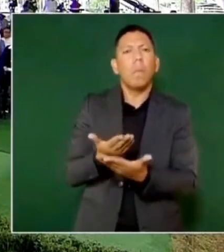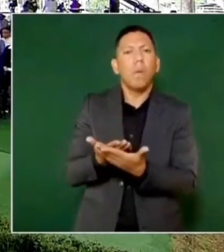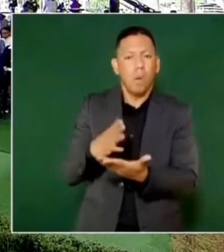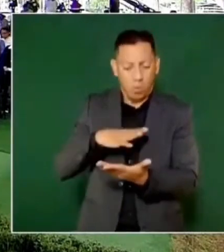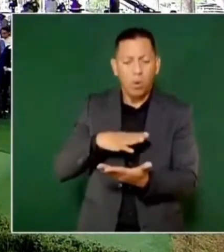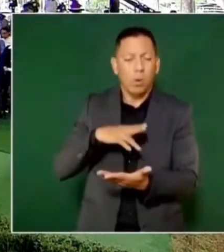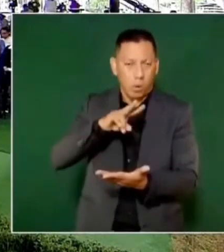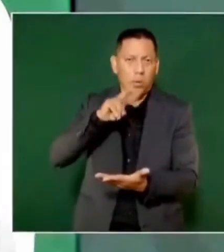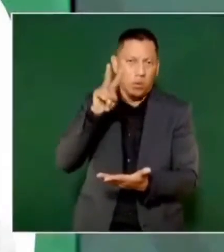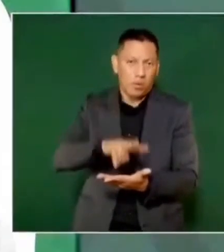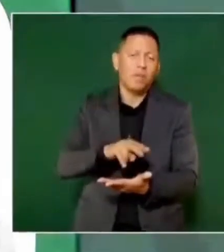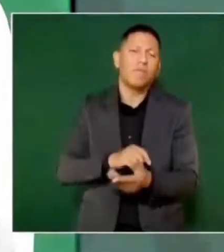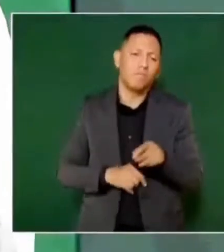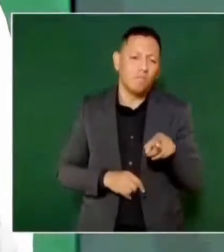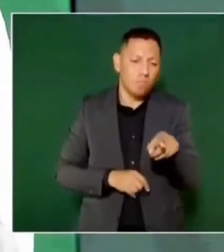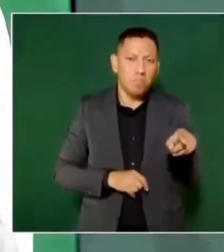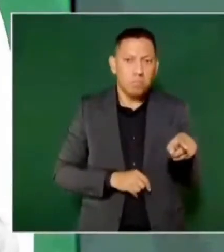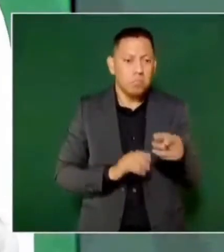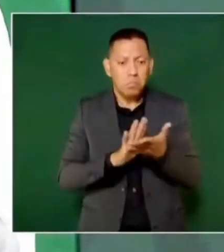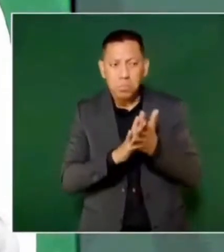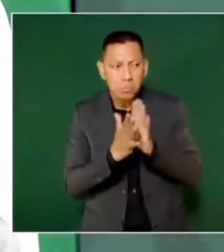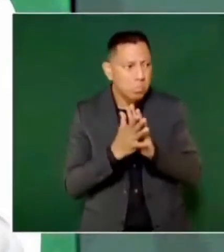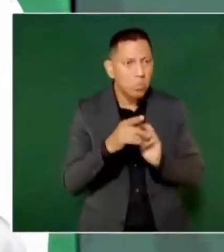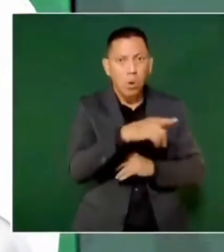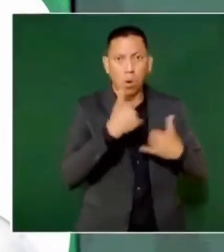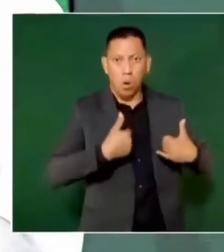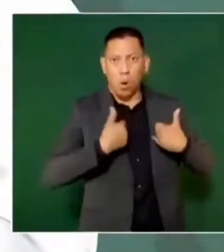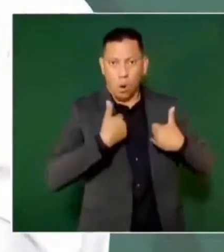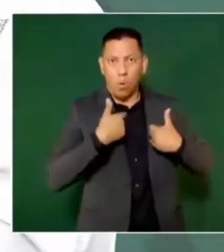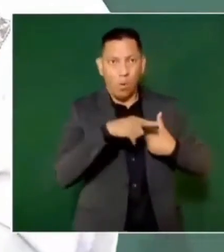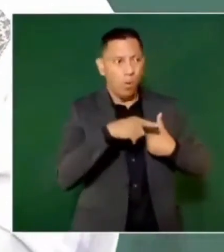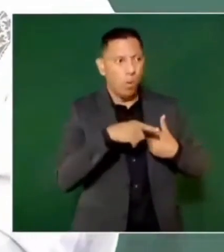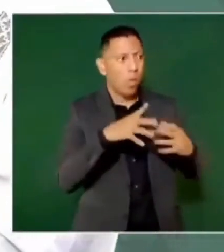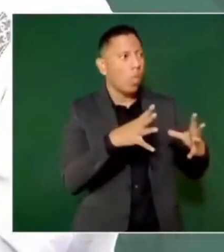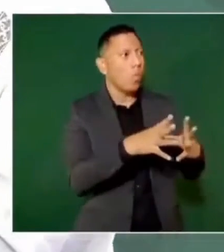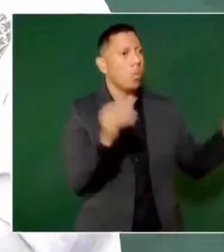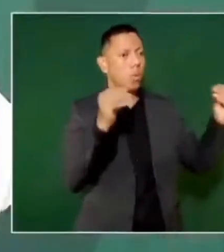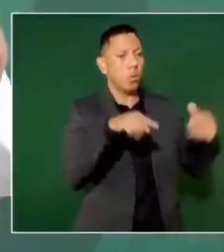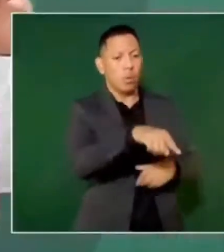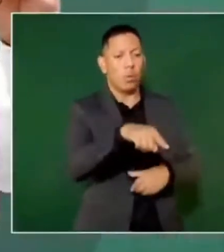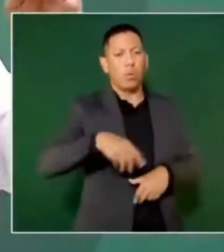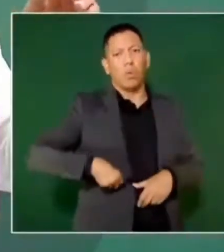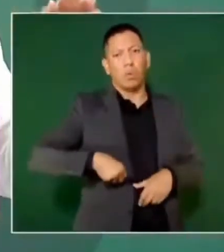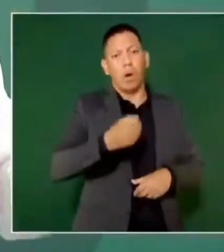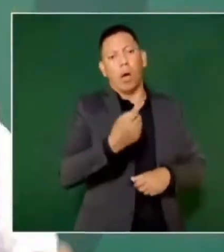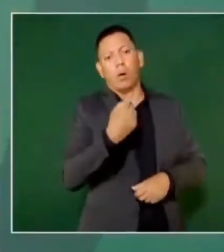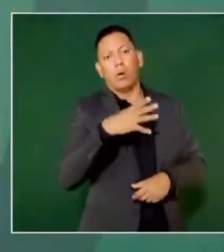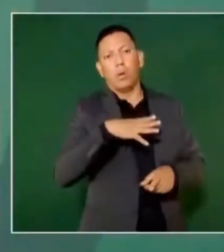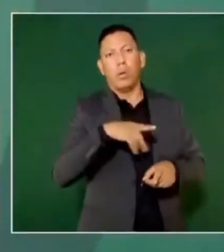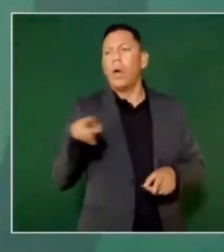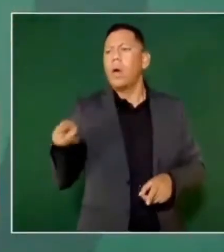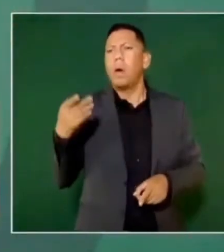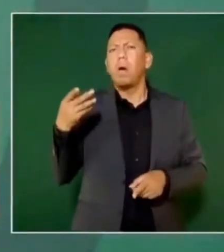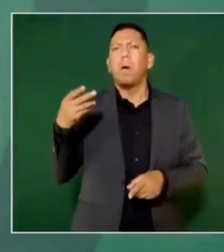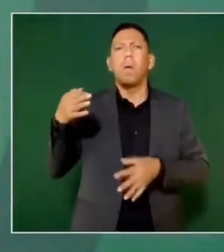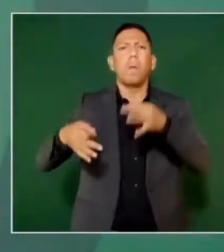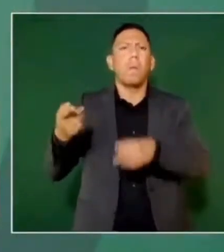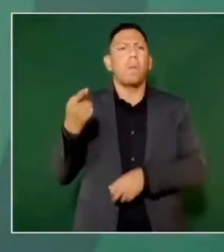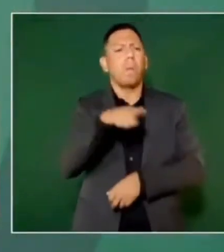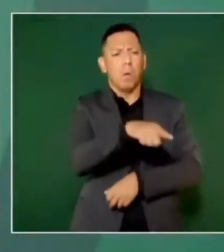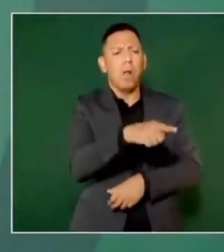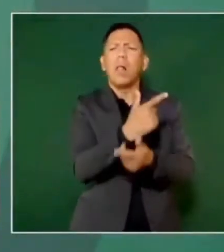de que sí habían participado en la desaparición de los jóvenes. Y yo me